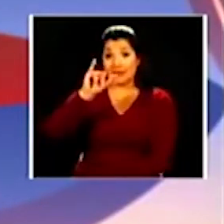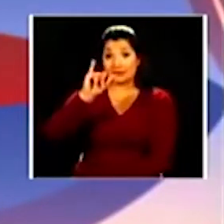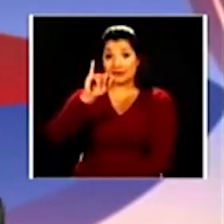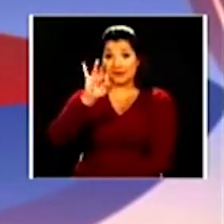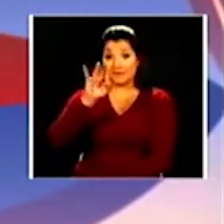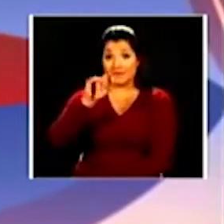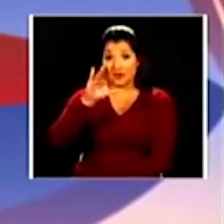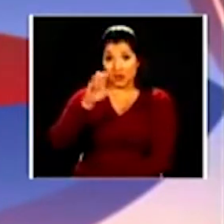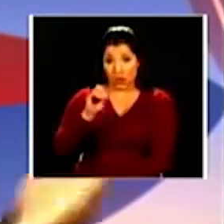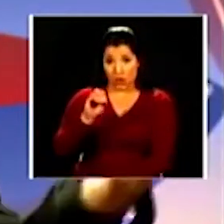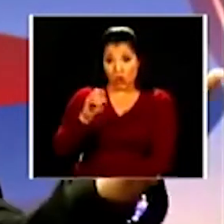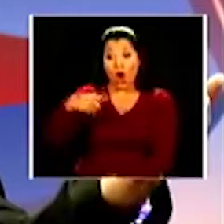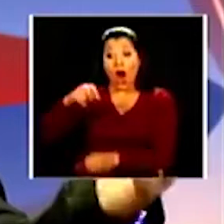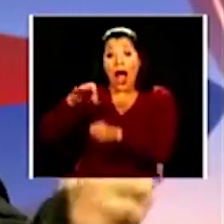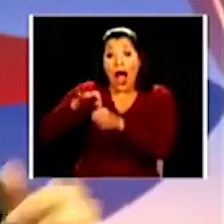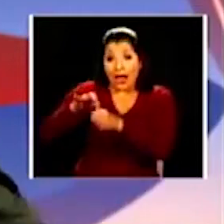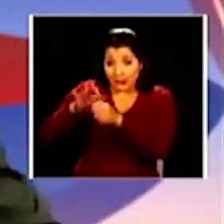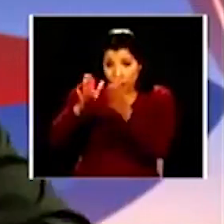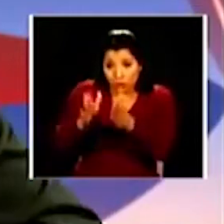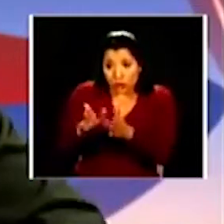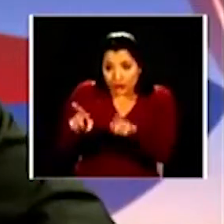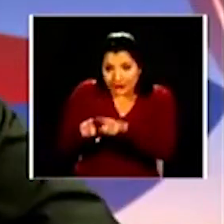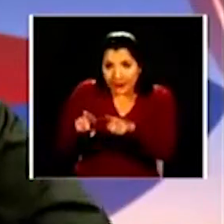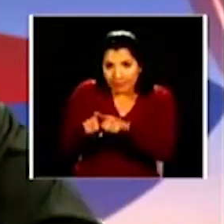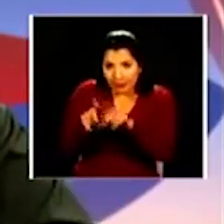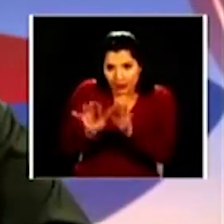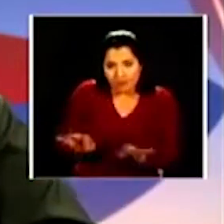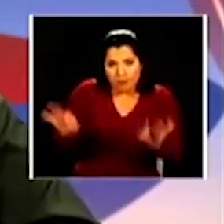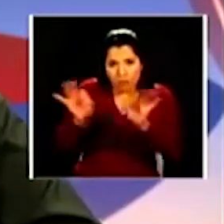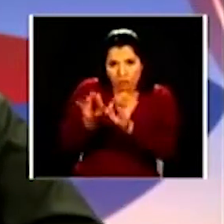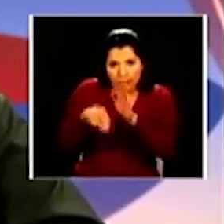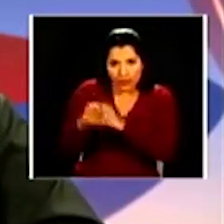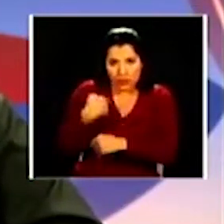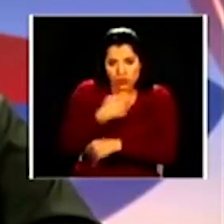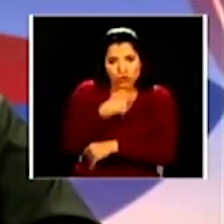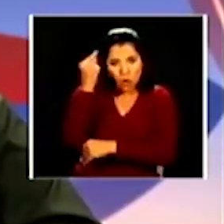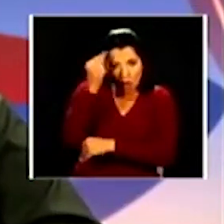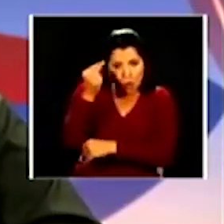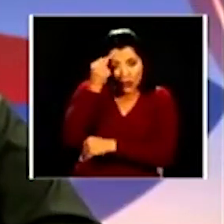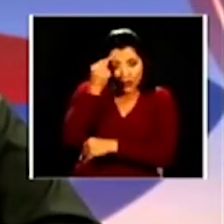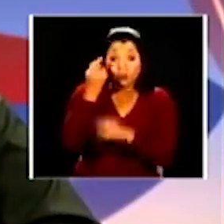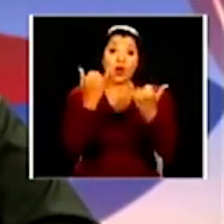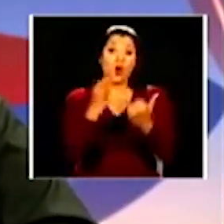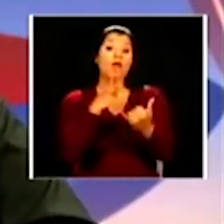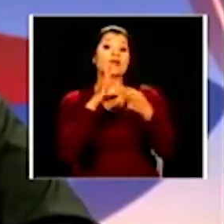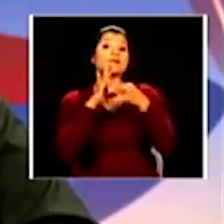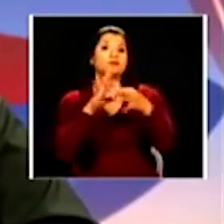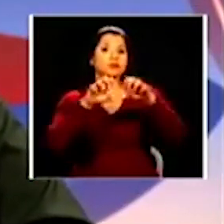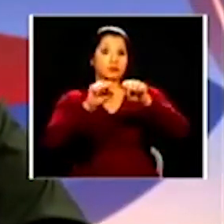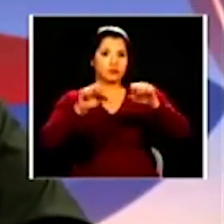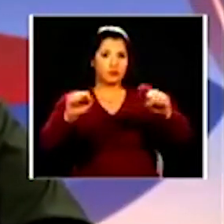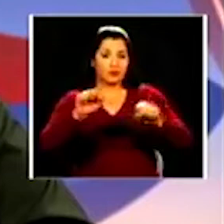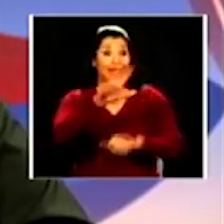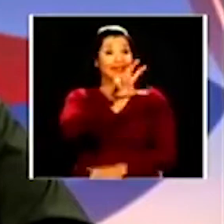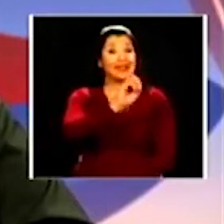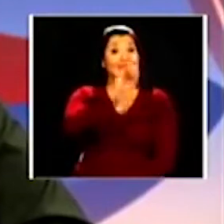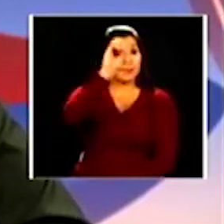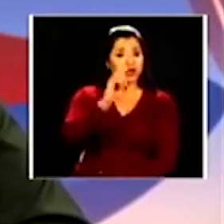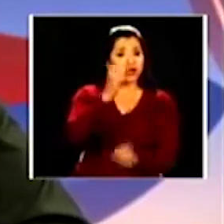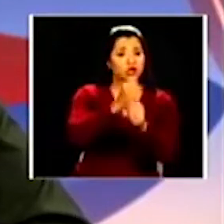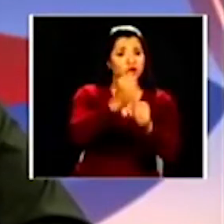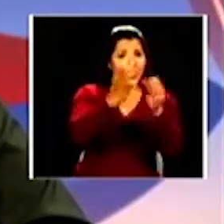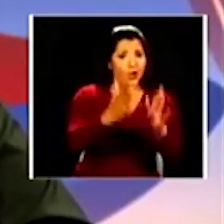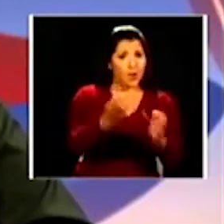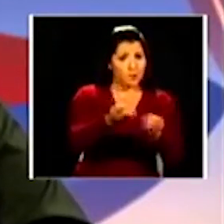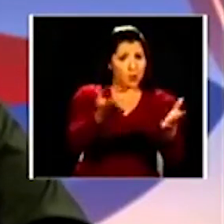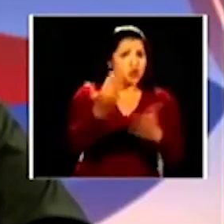prioridad en nuestro gobierno. Y bueno, hablemos de corrupción. 30% de los empleados públicos saben que hay algún